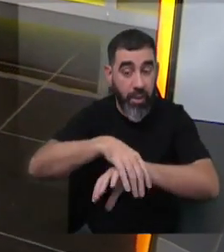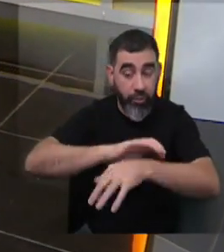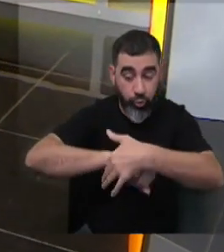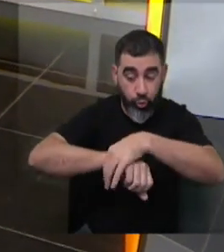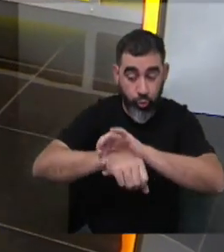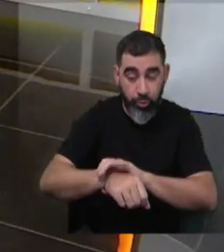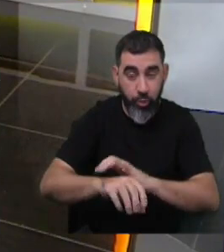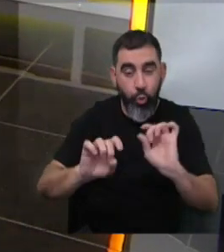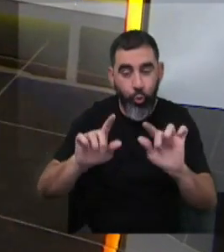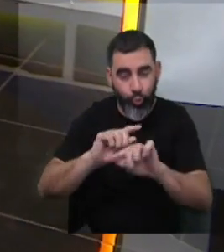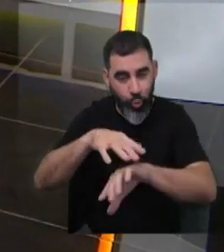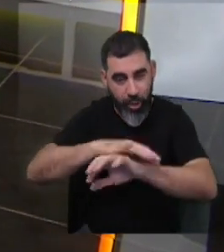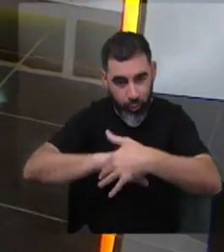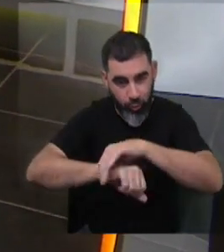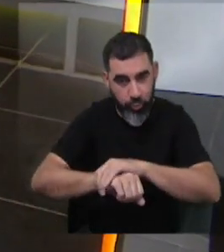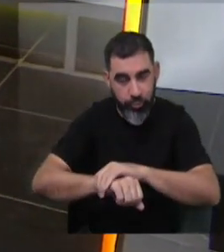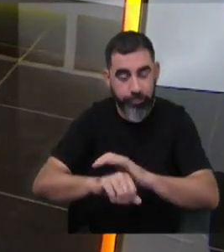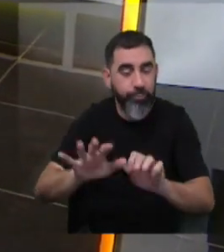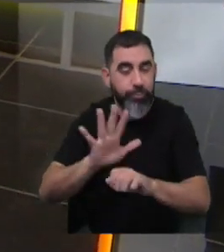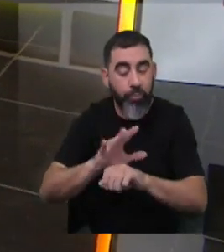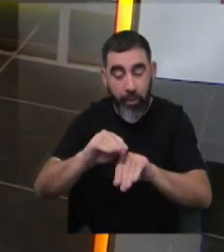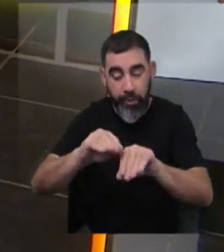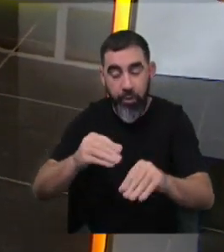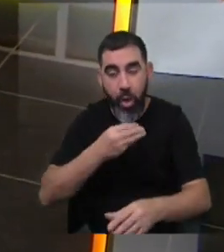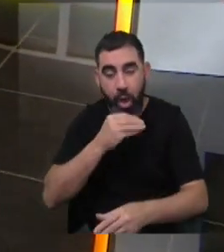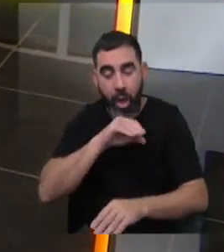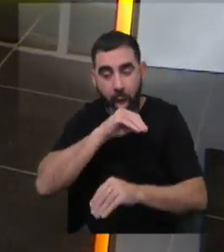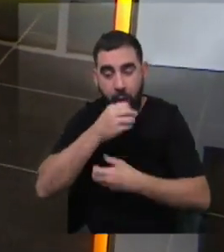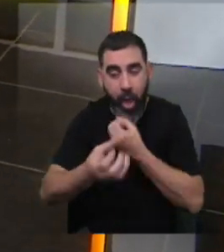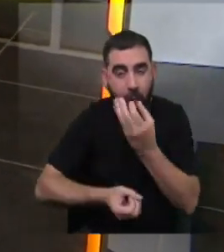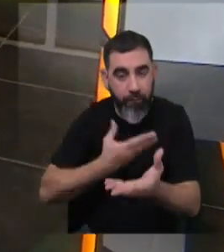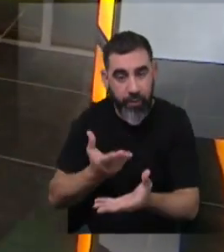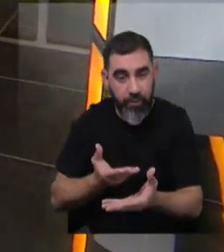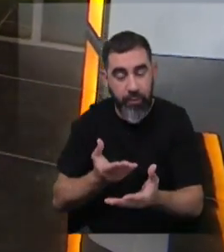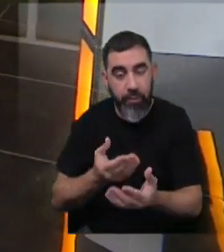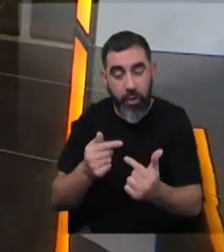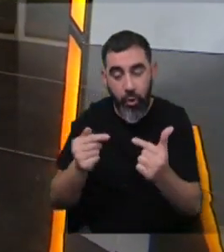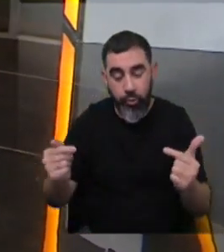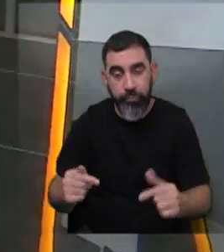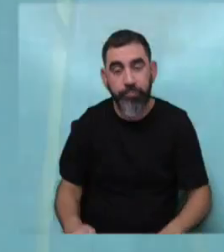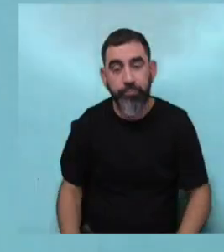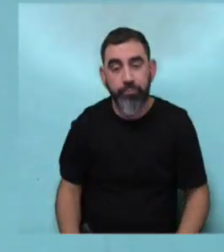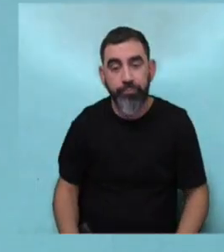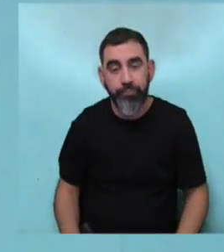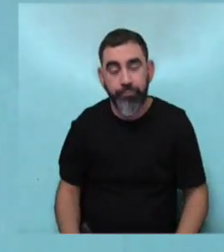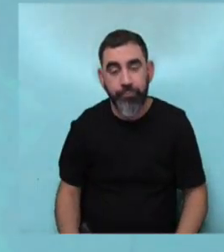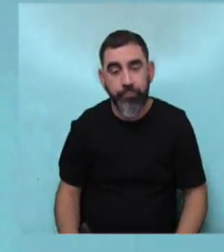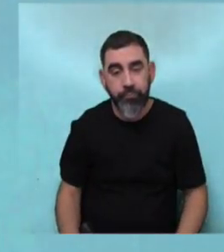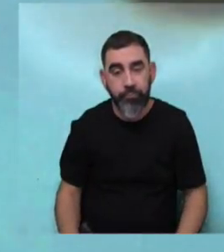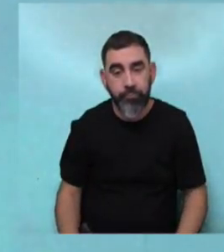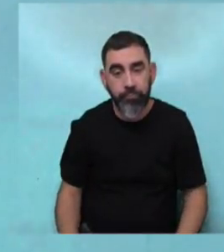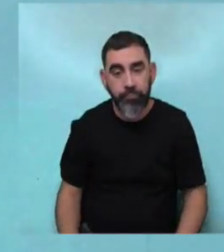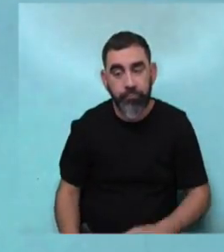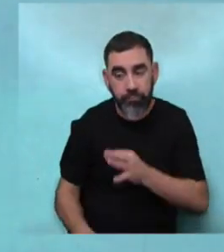no solamente, hacen hablar al territorio, al terreno y a las piezas, ¿no? Me detenía un poco en esa explicación de